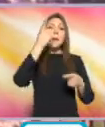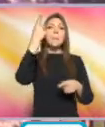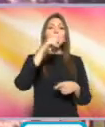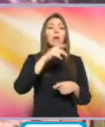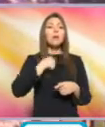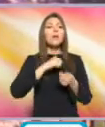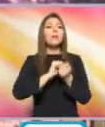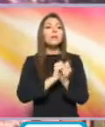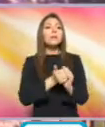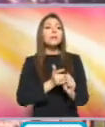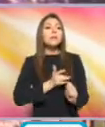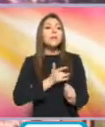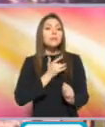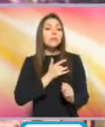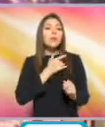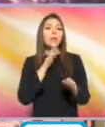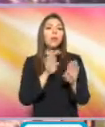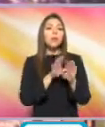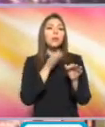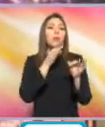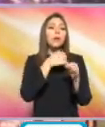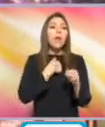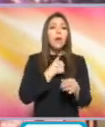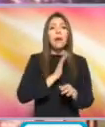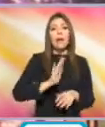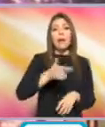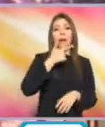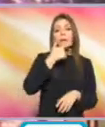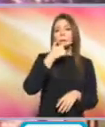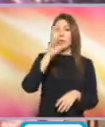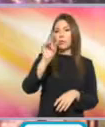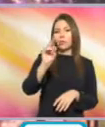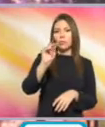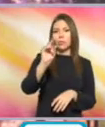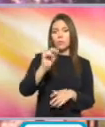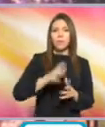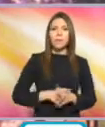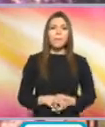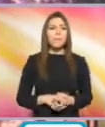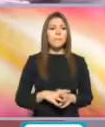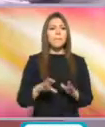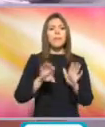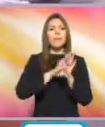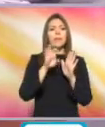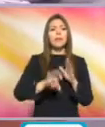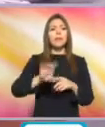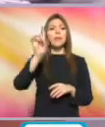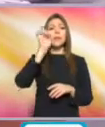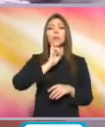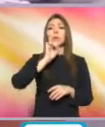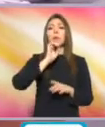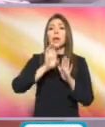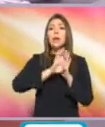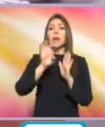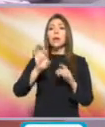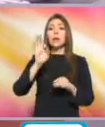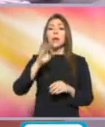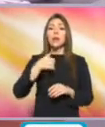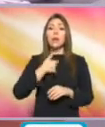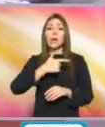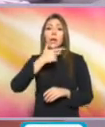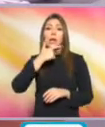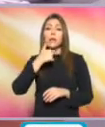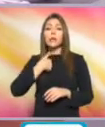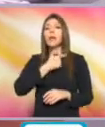momento podemos sentir cierta atracción por un personaje. He oído yo mujeres que dicen, si yo fuera lesbiana, la verdad yo querría con Michelle Pfeiffer,